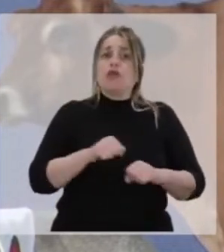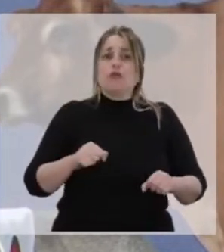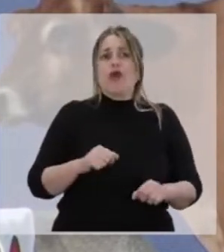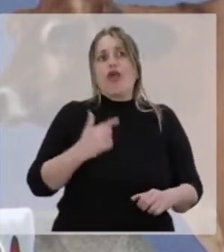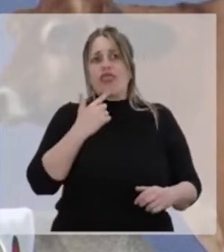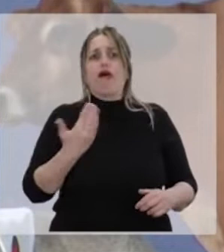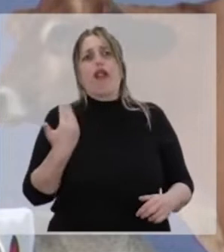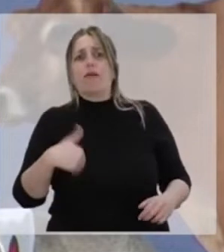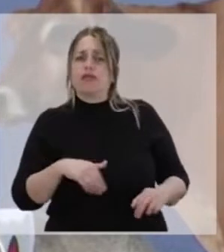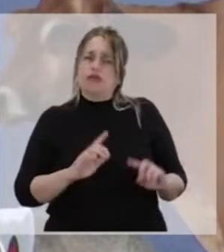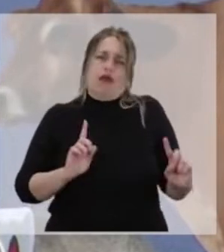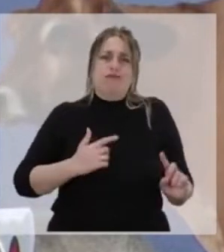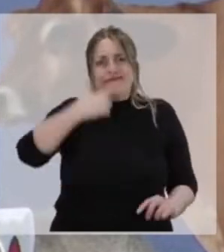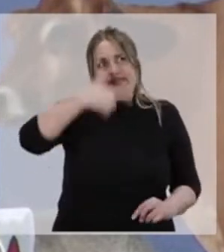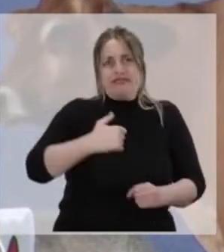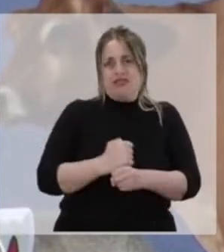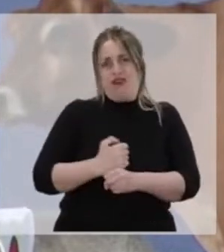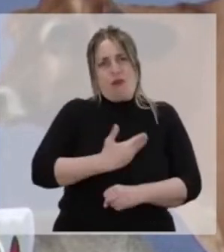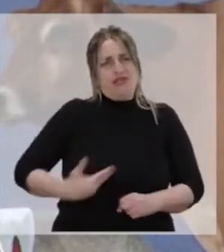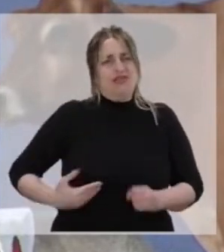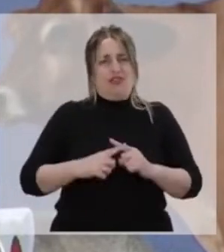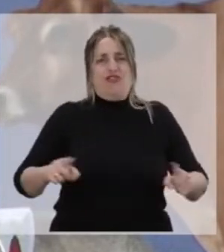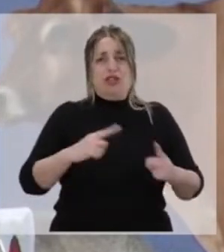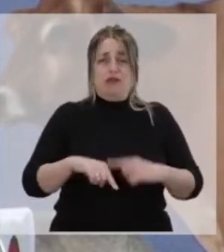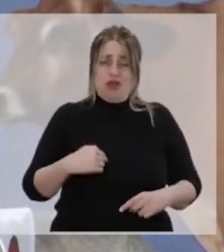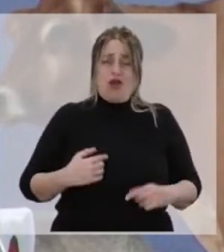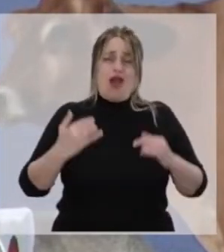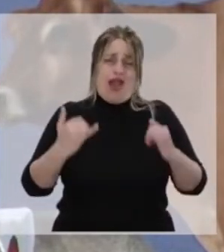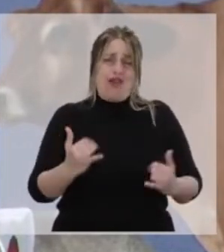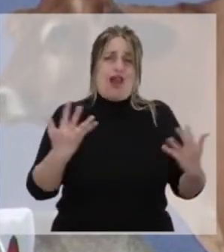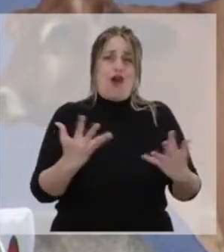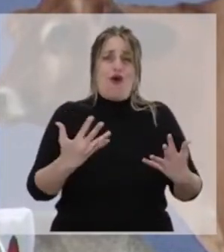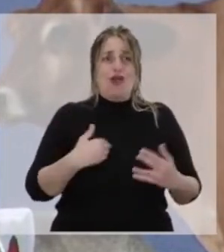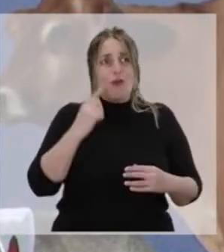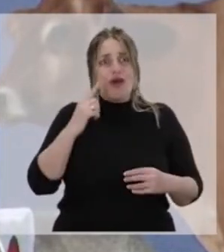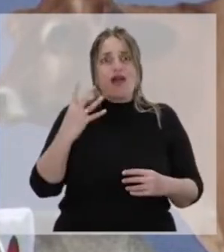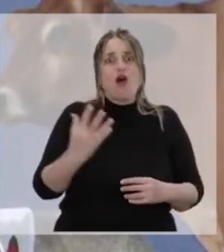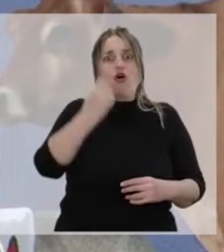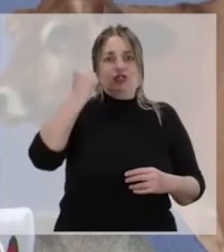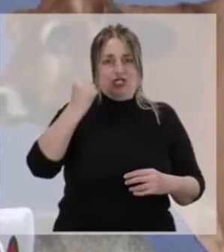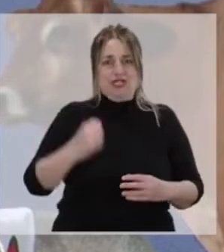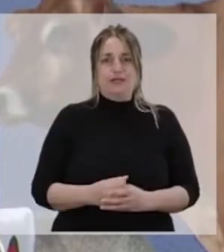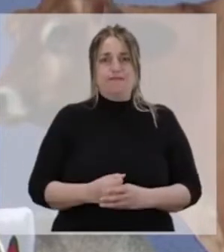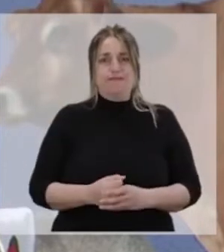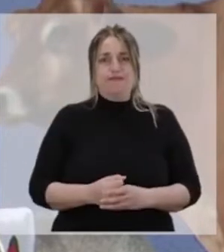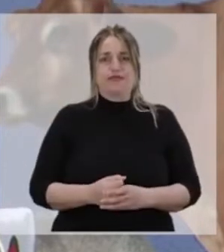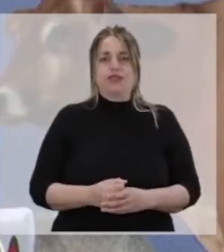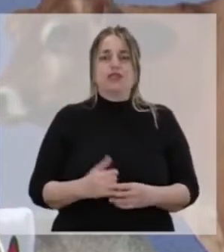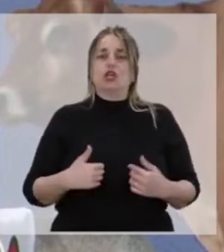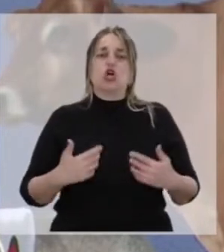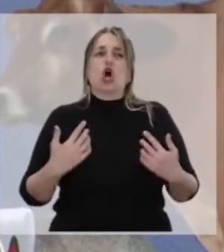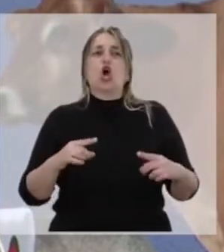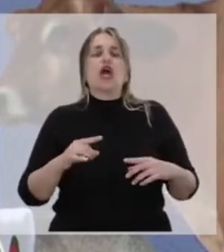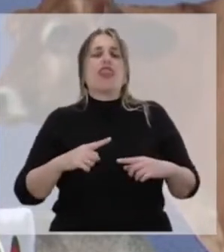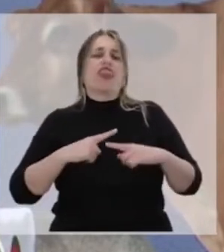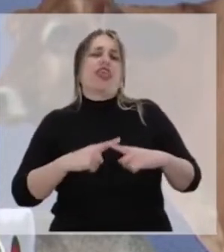podría lamentar me pero no lo voy a usar porque no es mi tarea pero uno tiene las herramientas a mano que logró conseguir y por